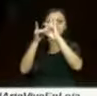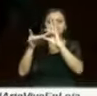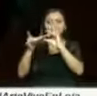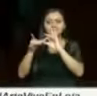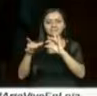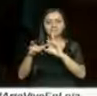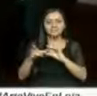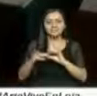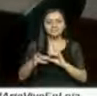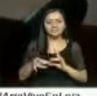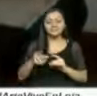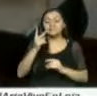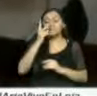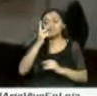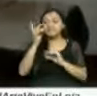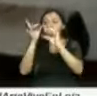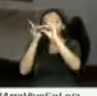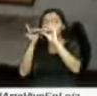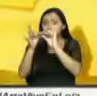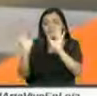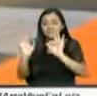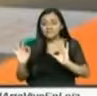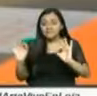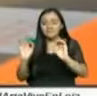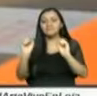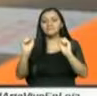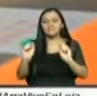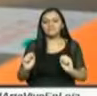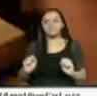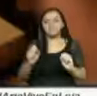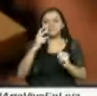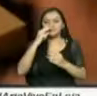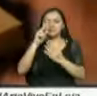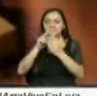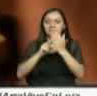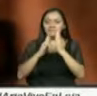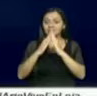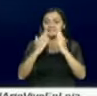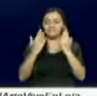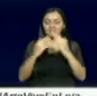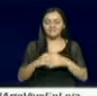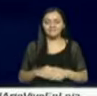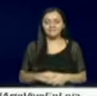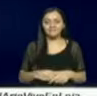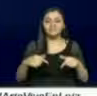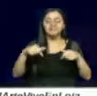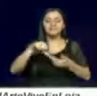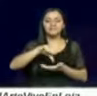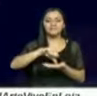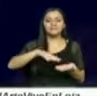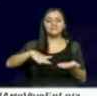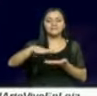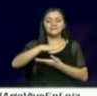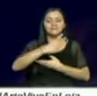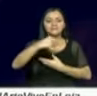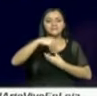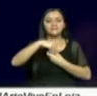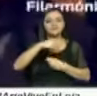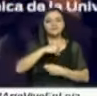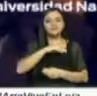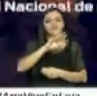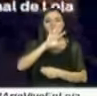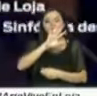verso. El que no escribe un verso se lee un libro. Una ciudad que posee 5